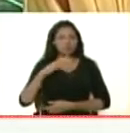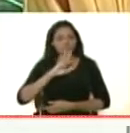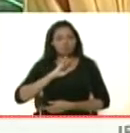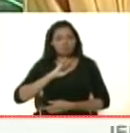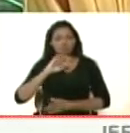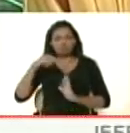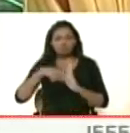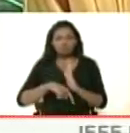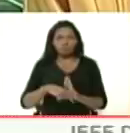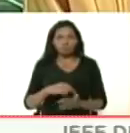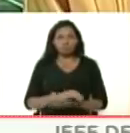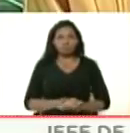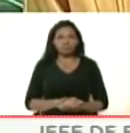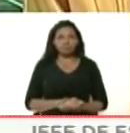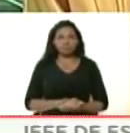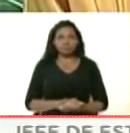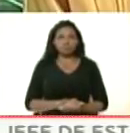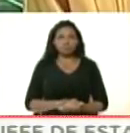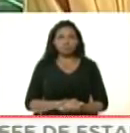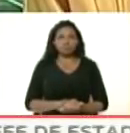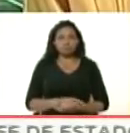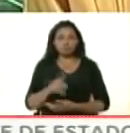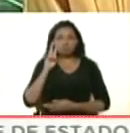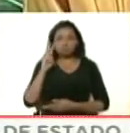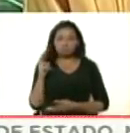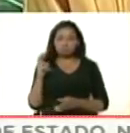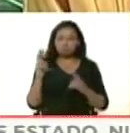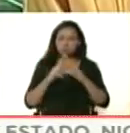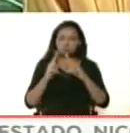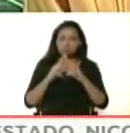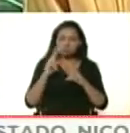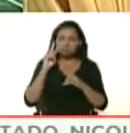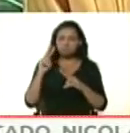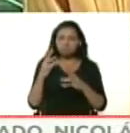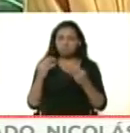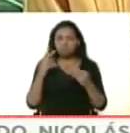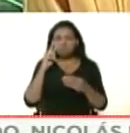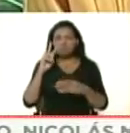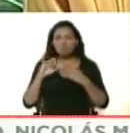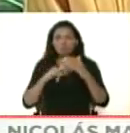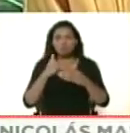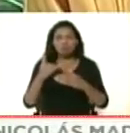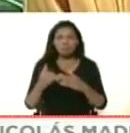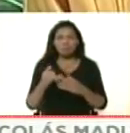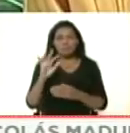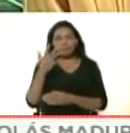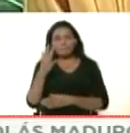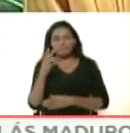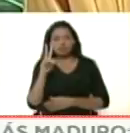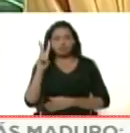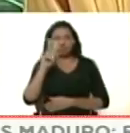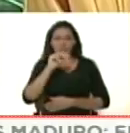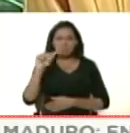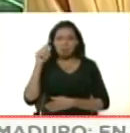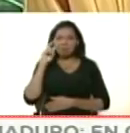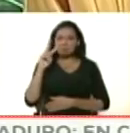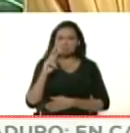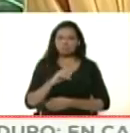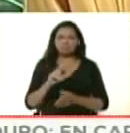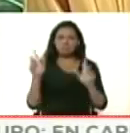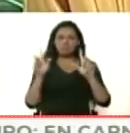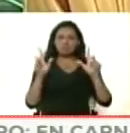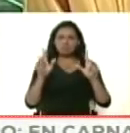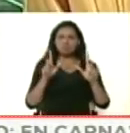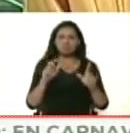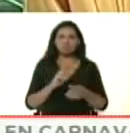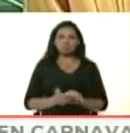Nuestras. Yo me estimulé mucho en este tema porque vi un programa hace como 2 semanas.